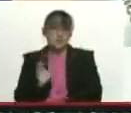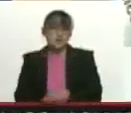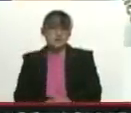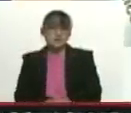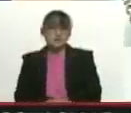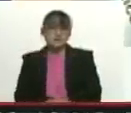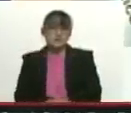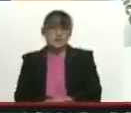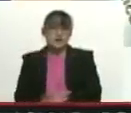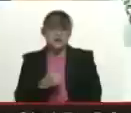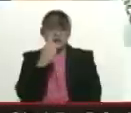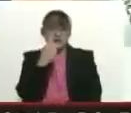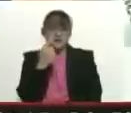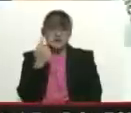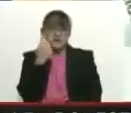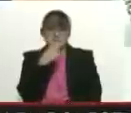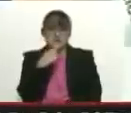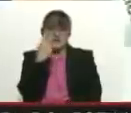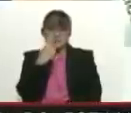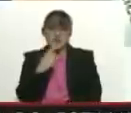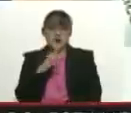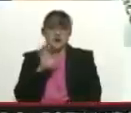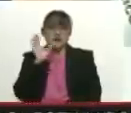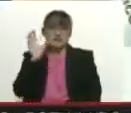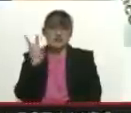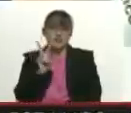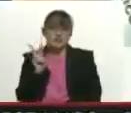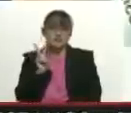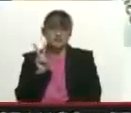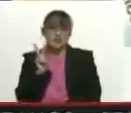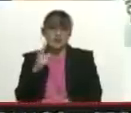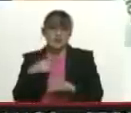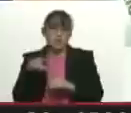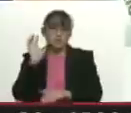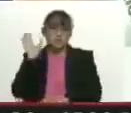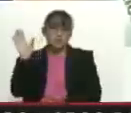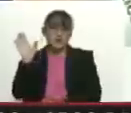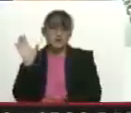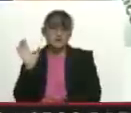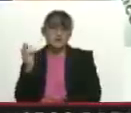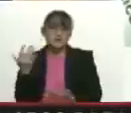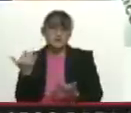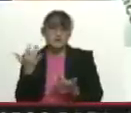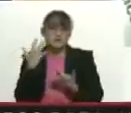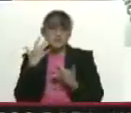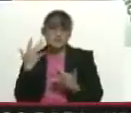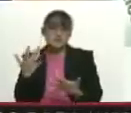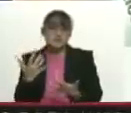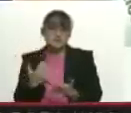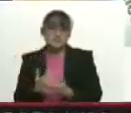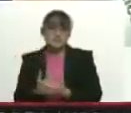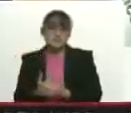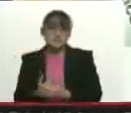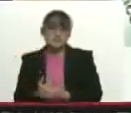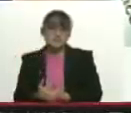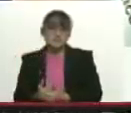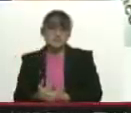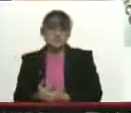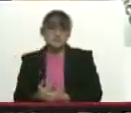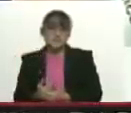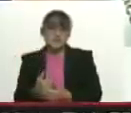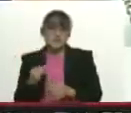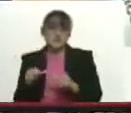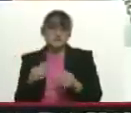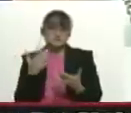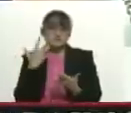la imagen del Estado venezolano en el exterior. Y entonces ya vimos lo que en secuencia